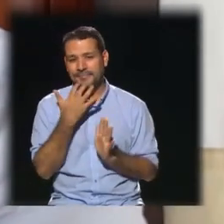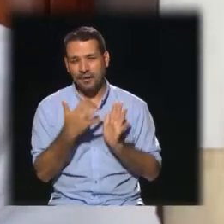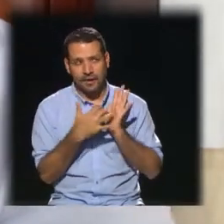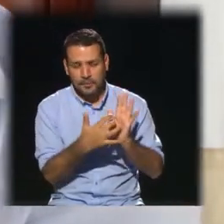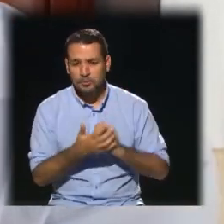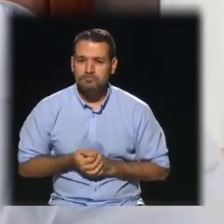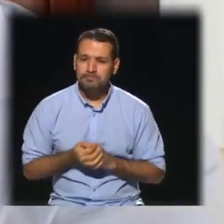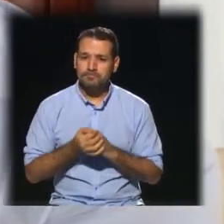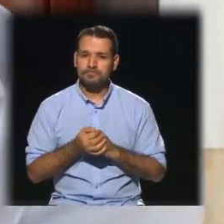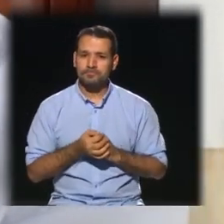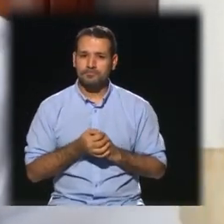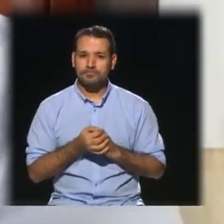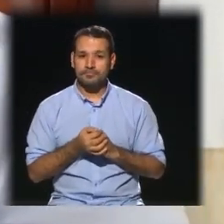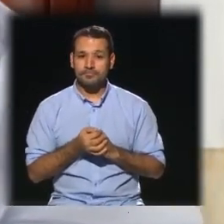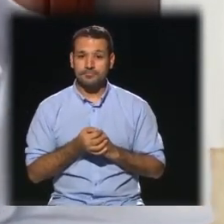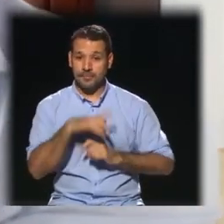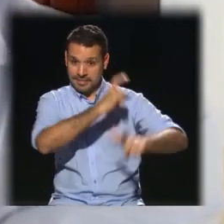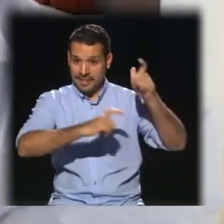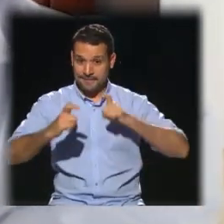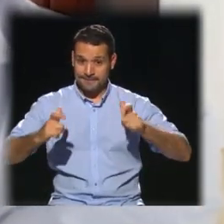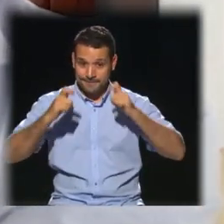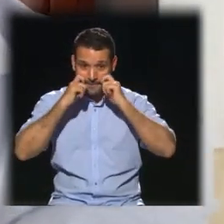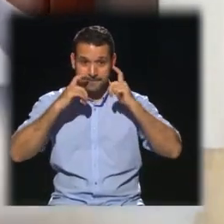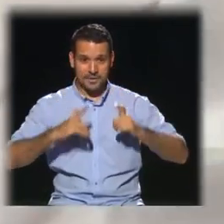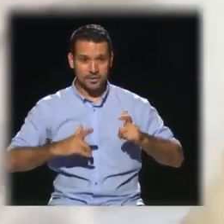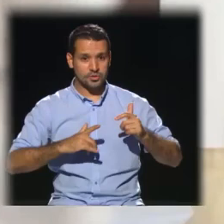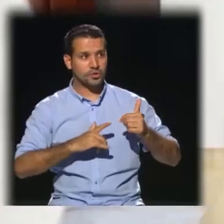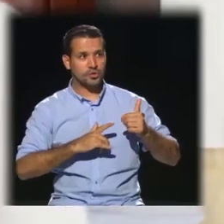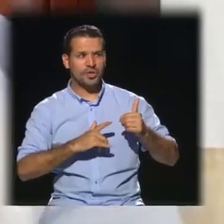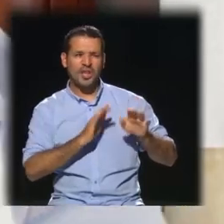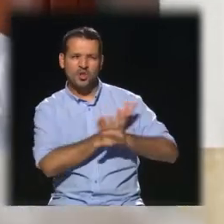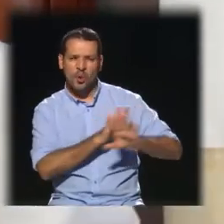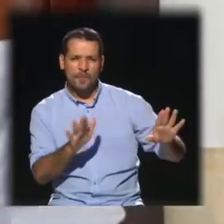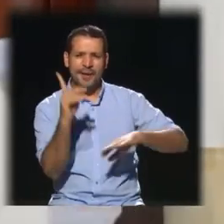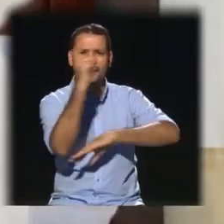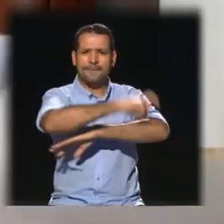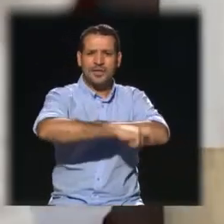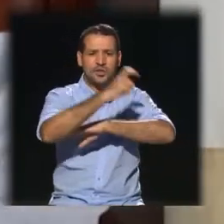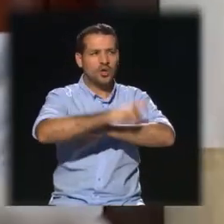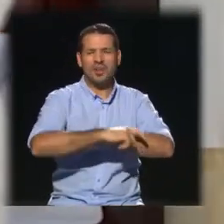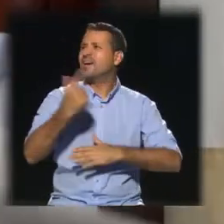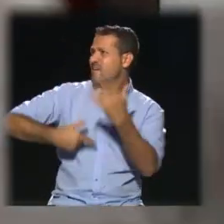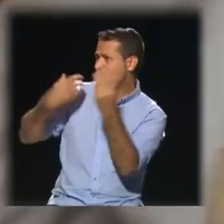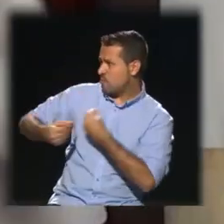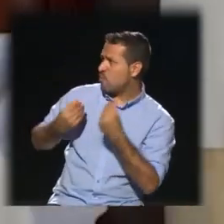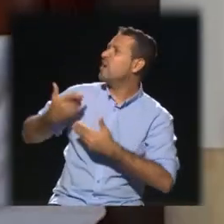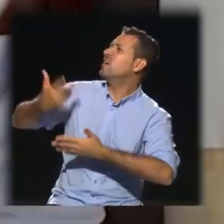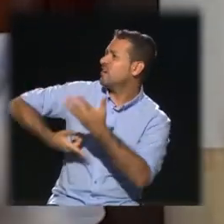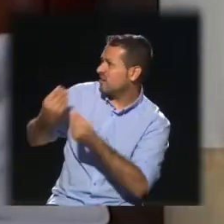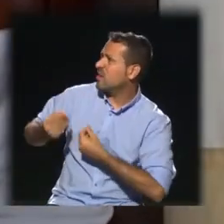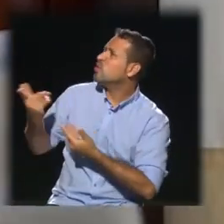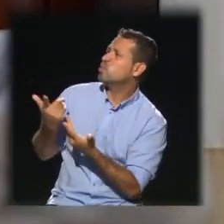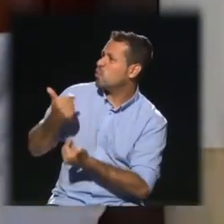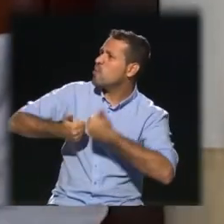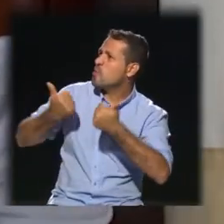Entonces, digamos, los seres humanos deberíamos dejar de depender del petróleo. ¡Uy! ¿Y qué vas a hacer? ¿Ya qué dijiste? ¿Con qué vas a caminar? ¿Con qué